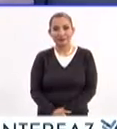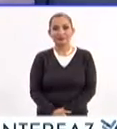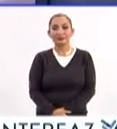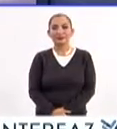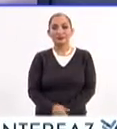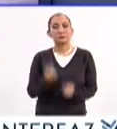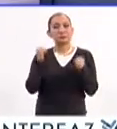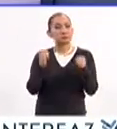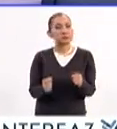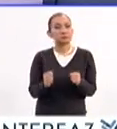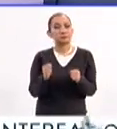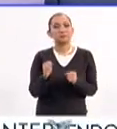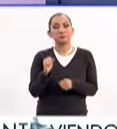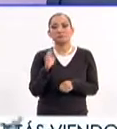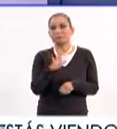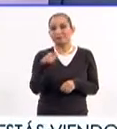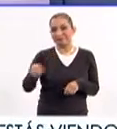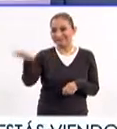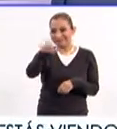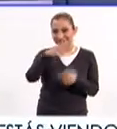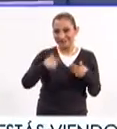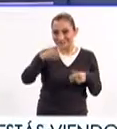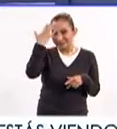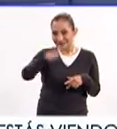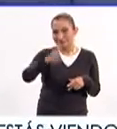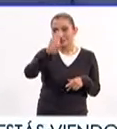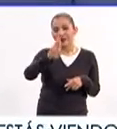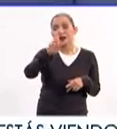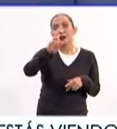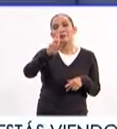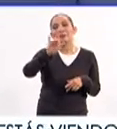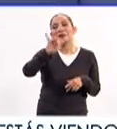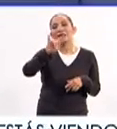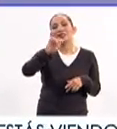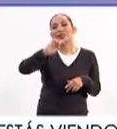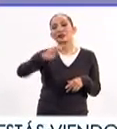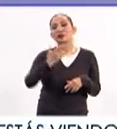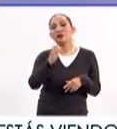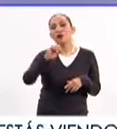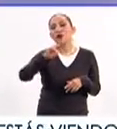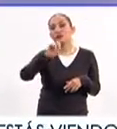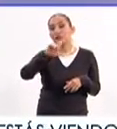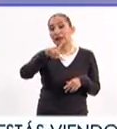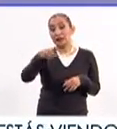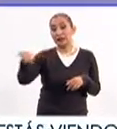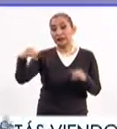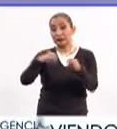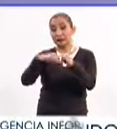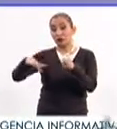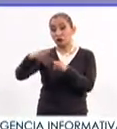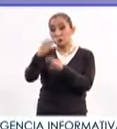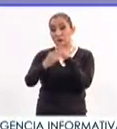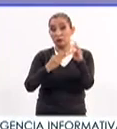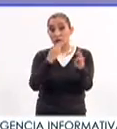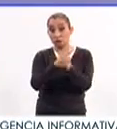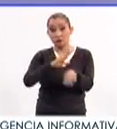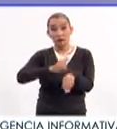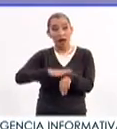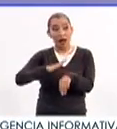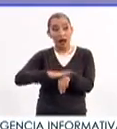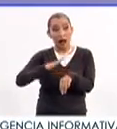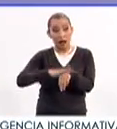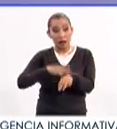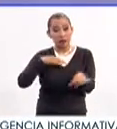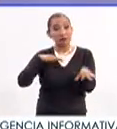es que seguramente nuestro público sabe que el British Council es una de las instituciones en todo el mundo que más pues,